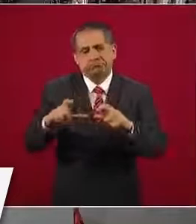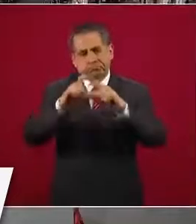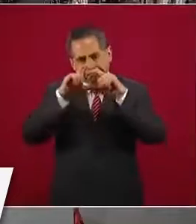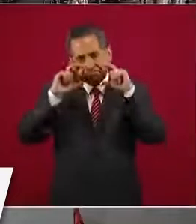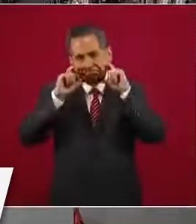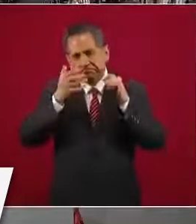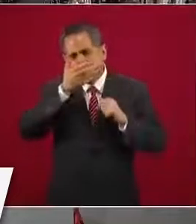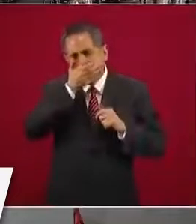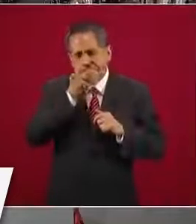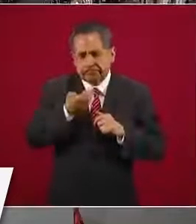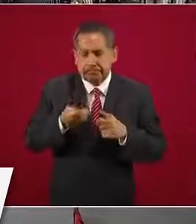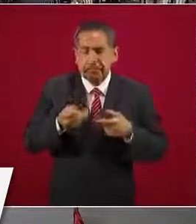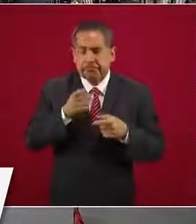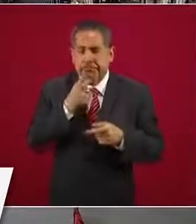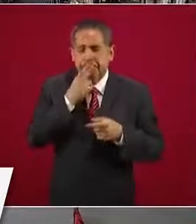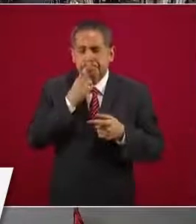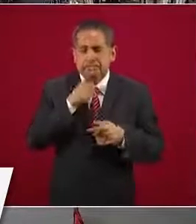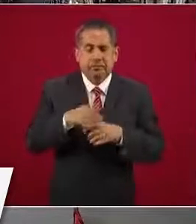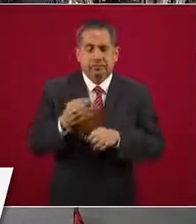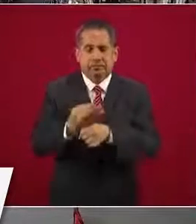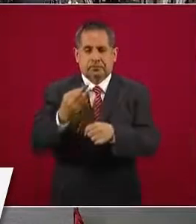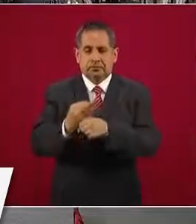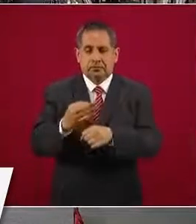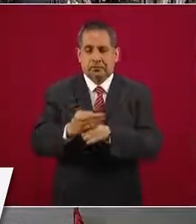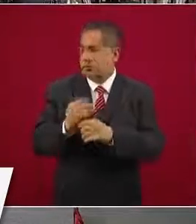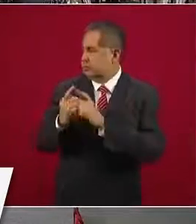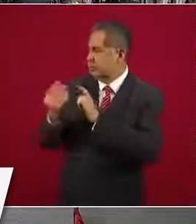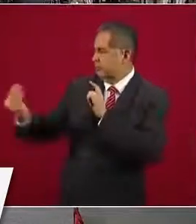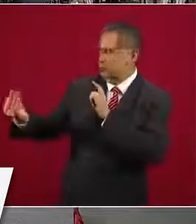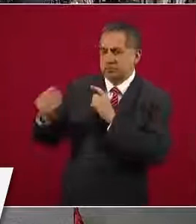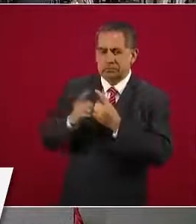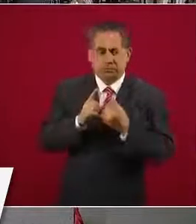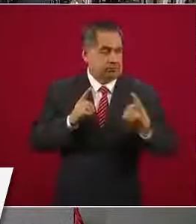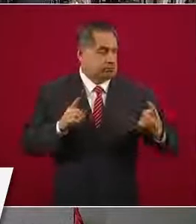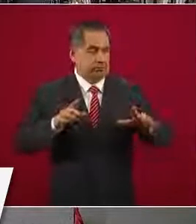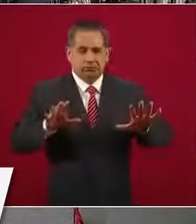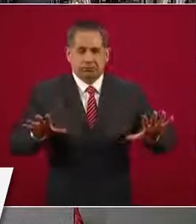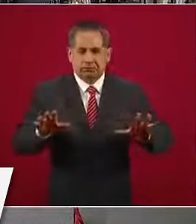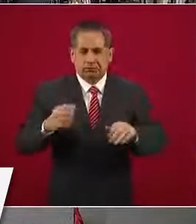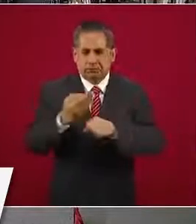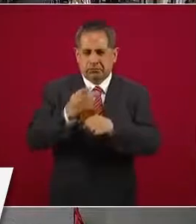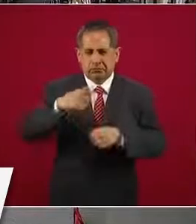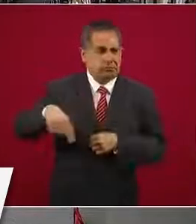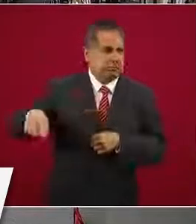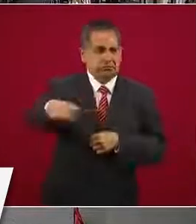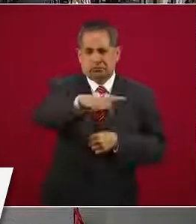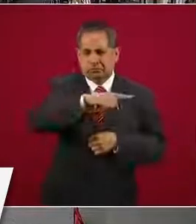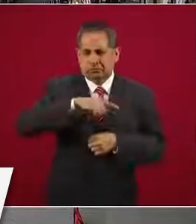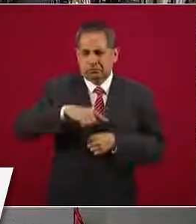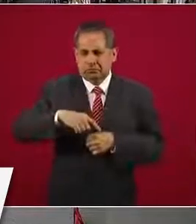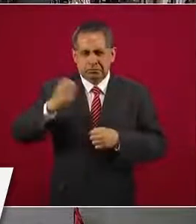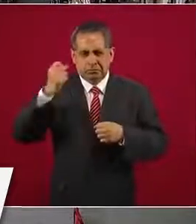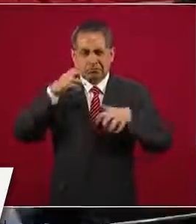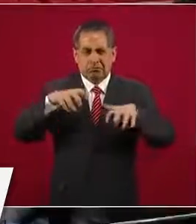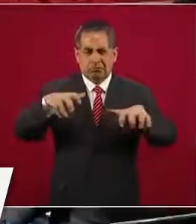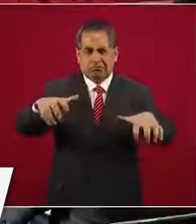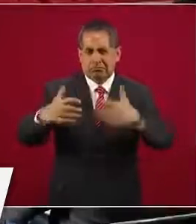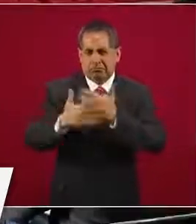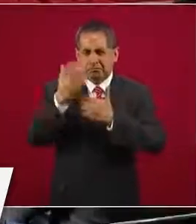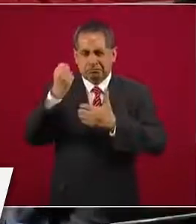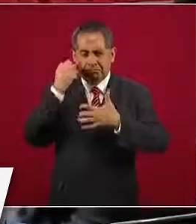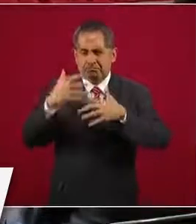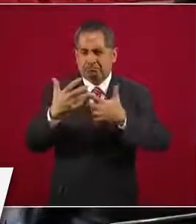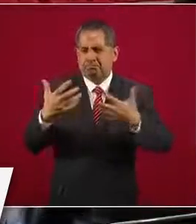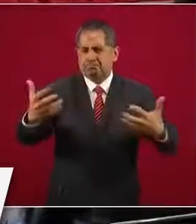etcétera así como estoy cómo está el presidente hace un ratito como estamos en este foro de las mañaneras